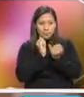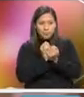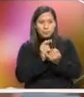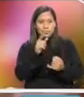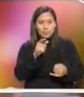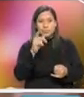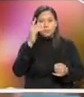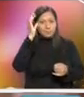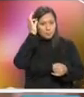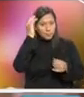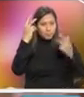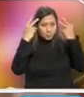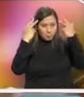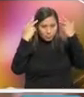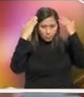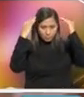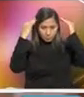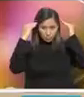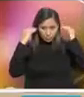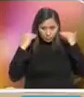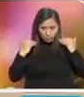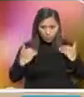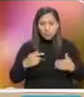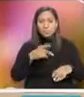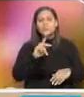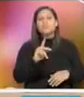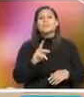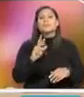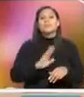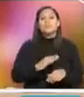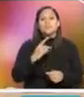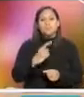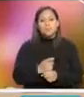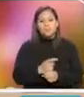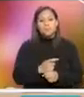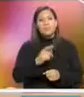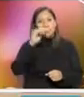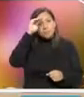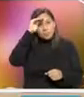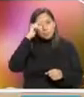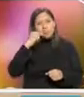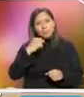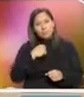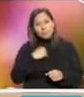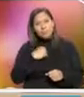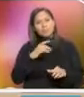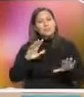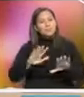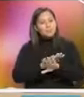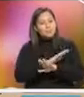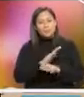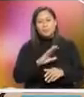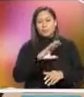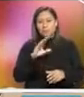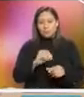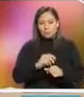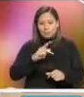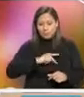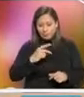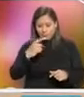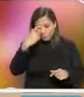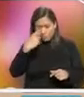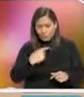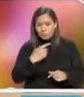que tienen el cabello cortado en capas, pero que sobre todo pues planean hacer o dar ese cambio completamente a su imagen,